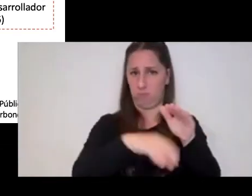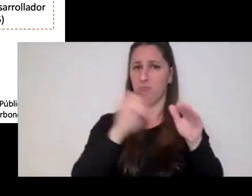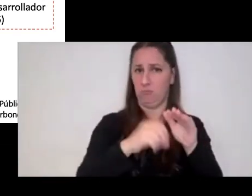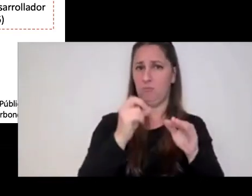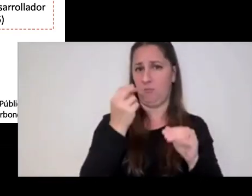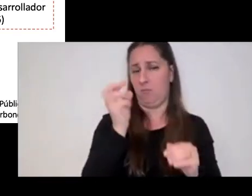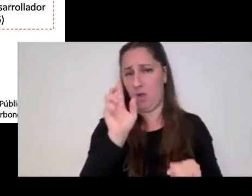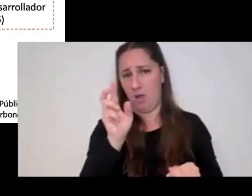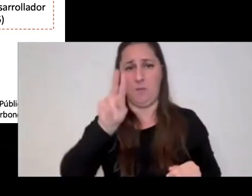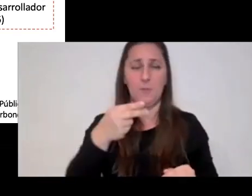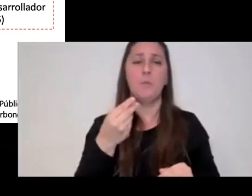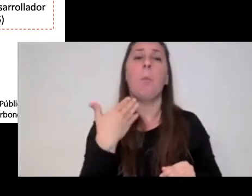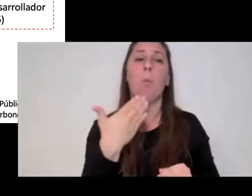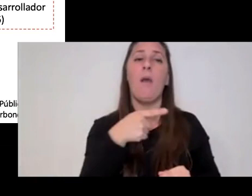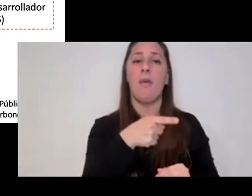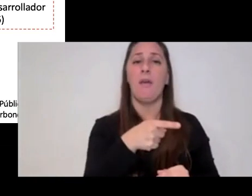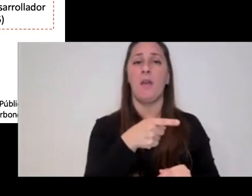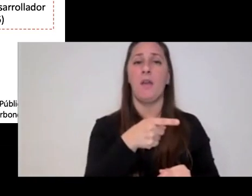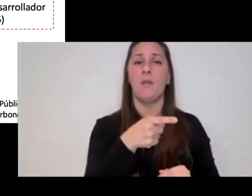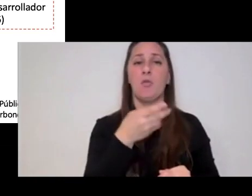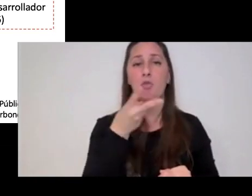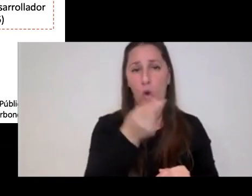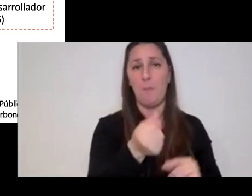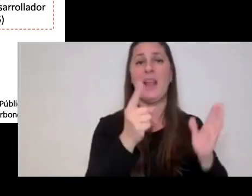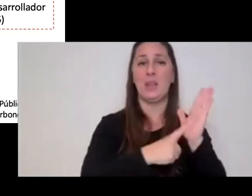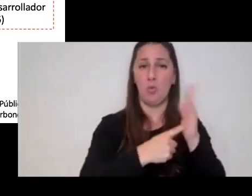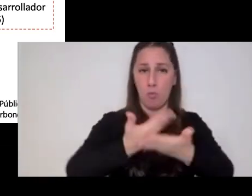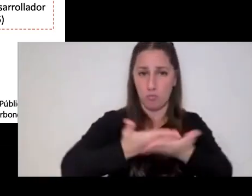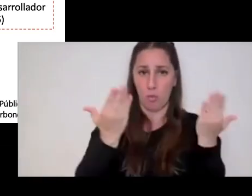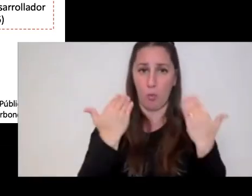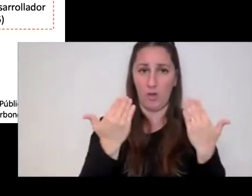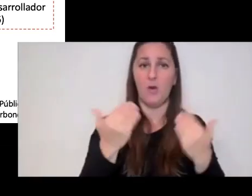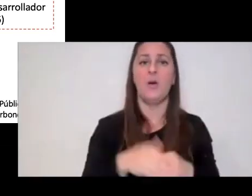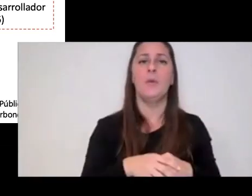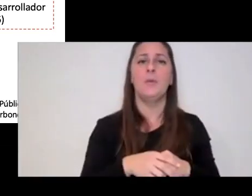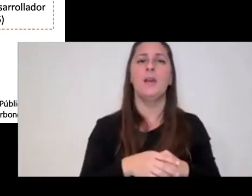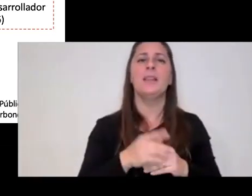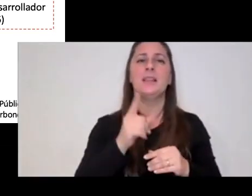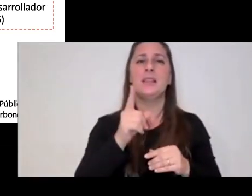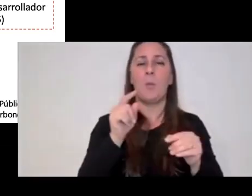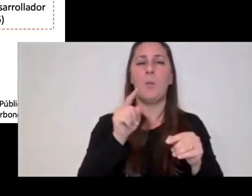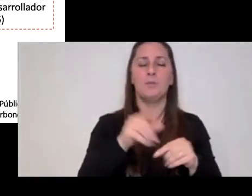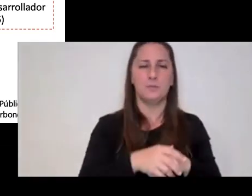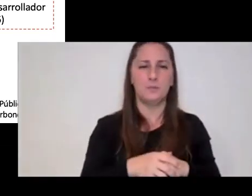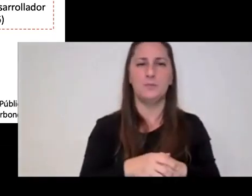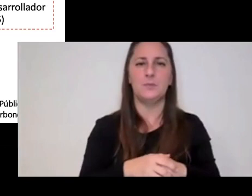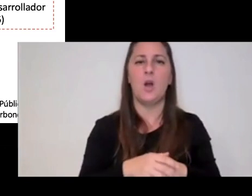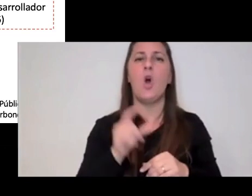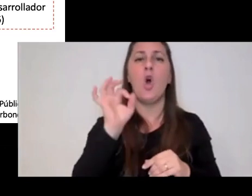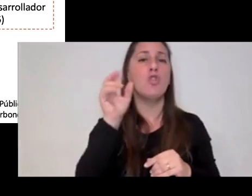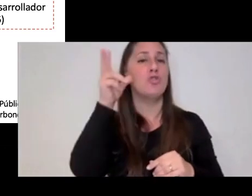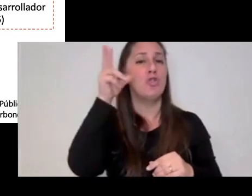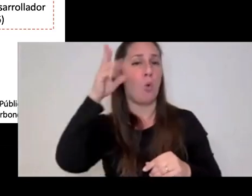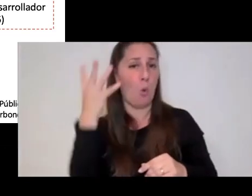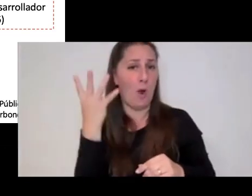puede comprar títulos públicos, bajo el esquema de trazabilidad antes comentado, a través de la 884-2021,